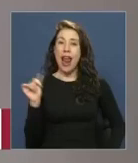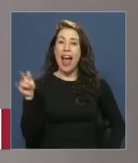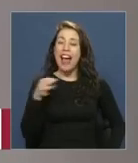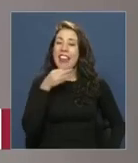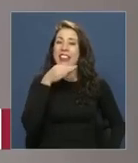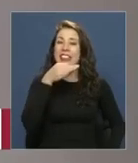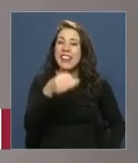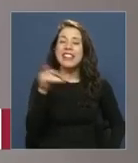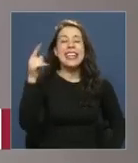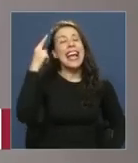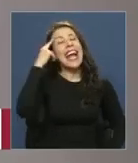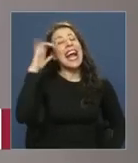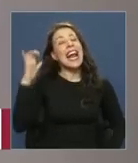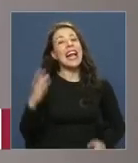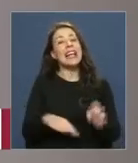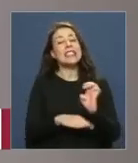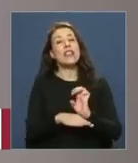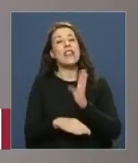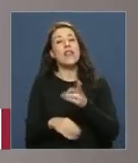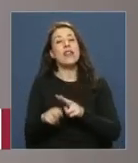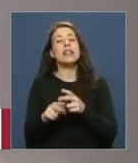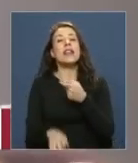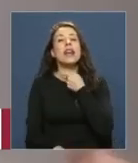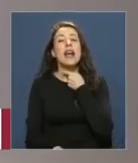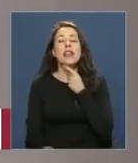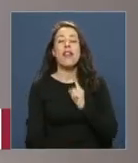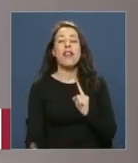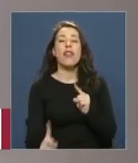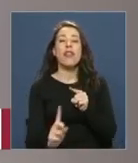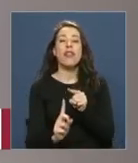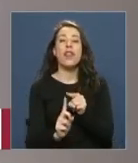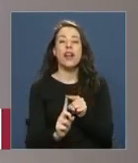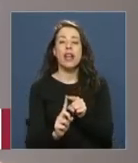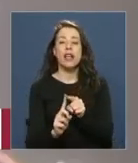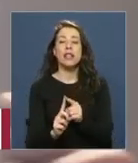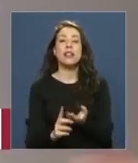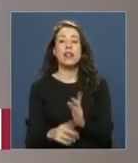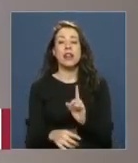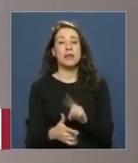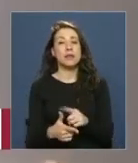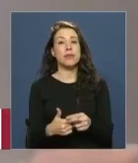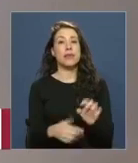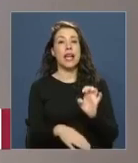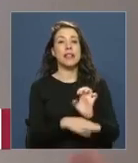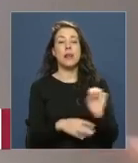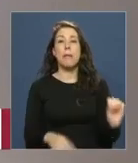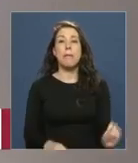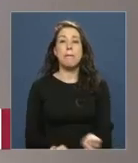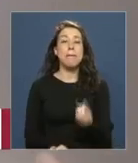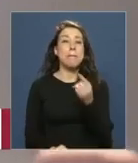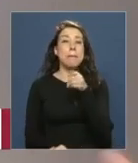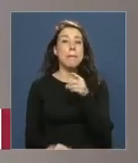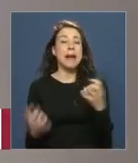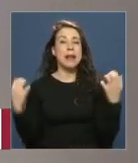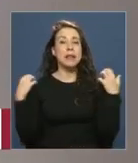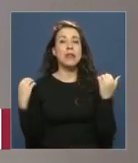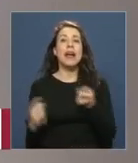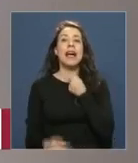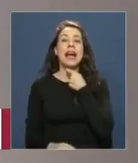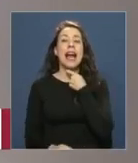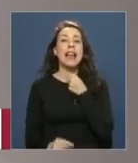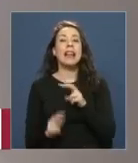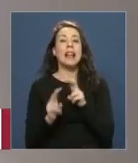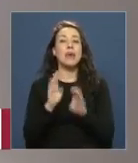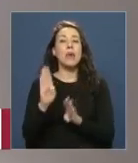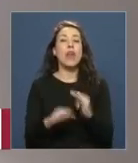presidente, que ella cree que el Estado tiene que hacer una garantía directa y que por lo tanto es el Estado el primer llamado a garantizar la prerrogativa de los